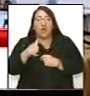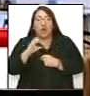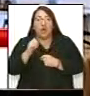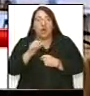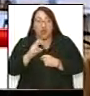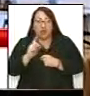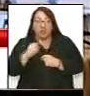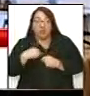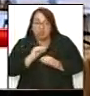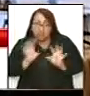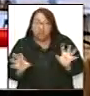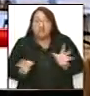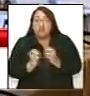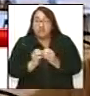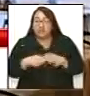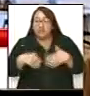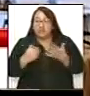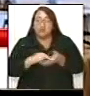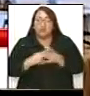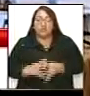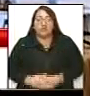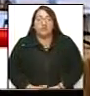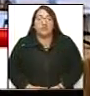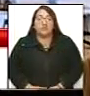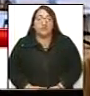eventualmente complementar y poder